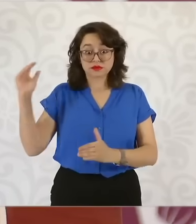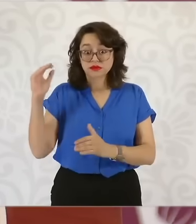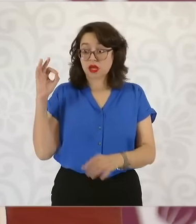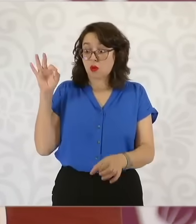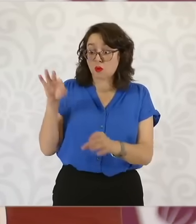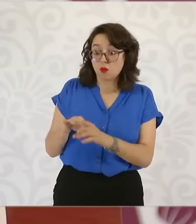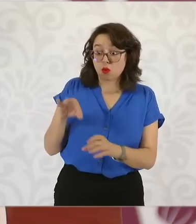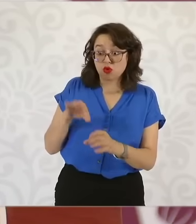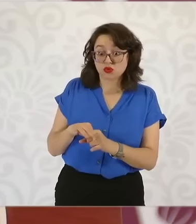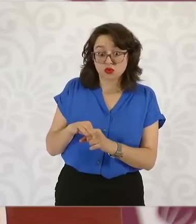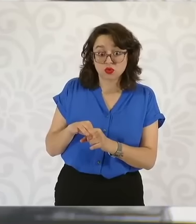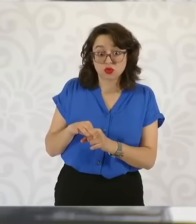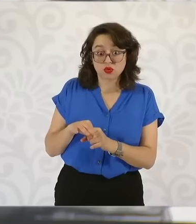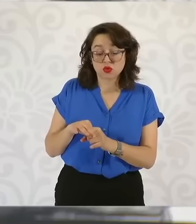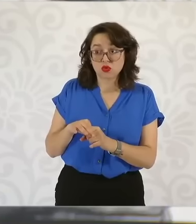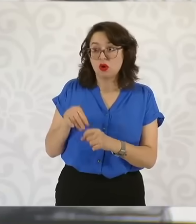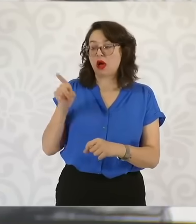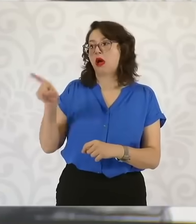le quita independencia.